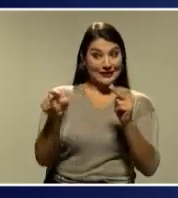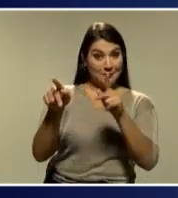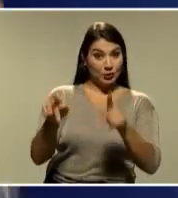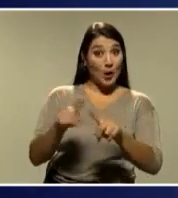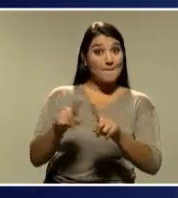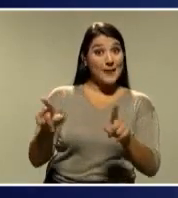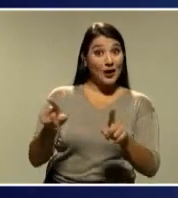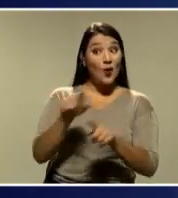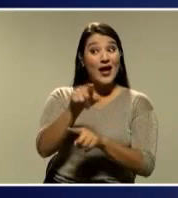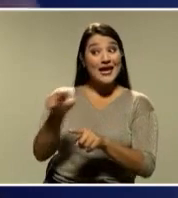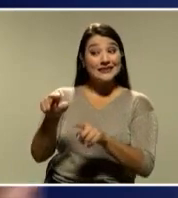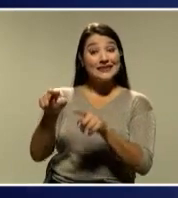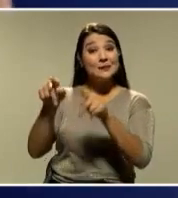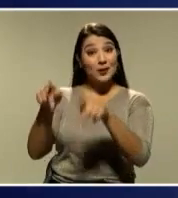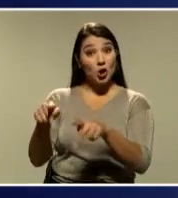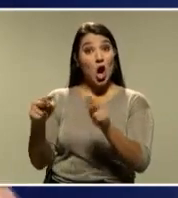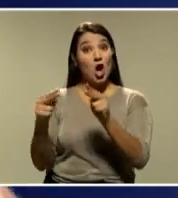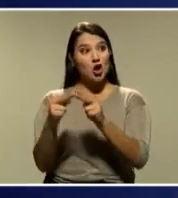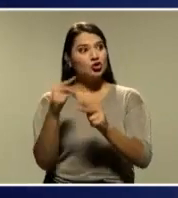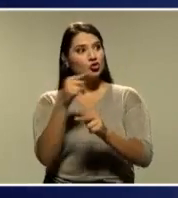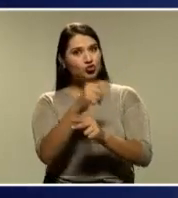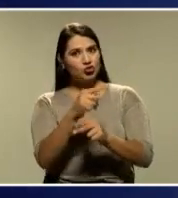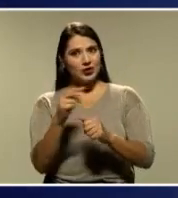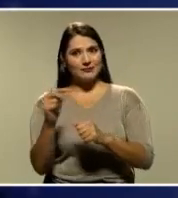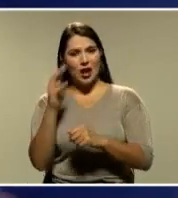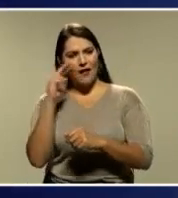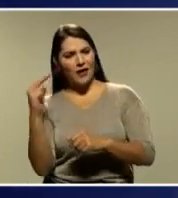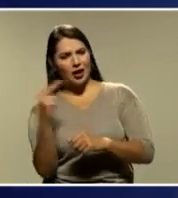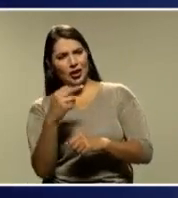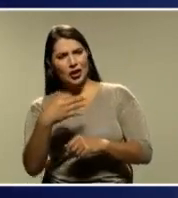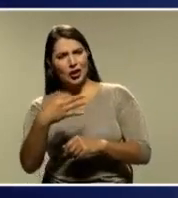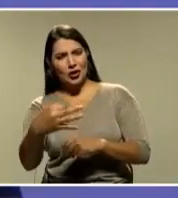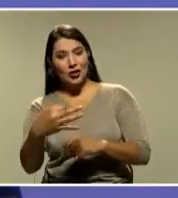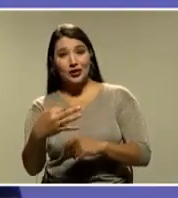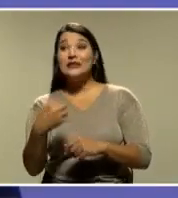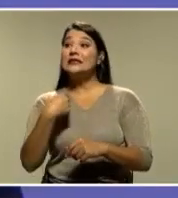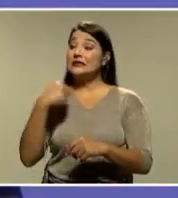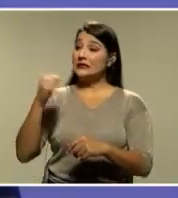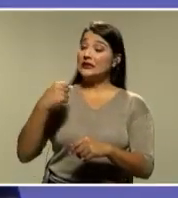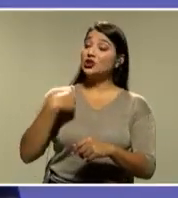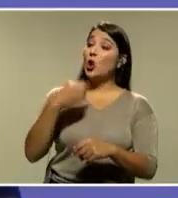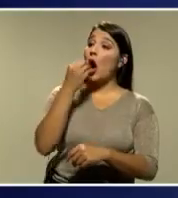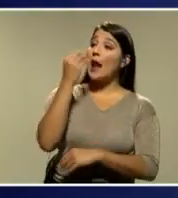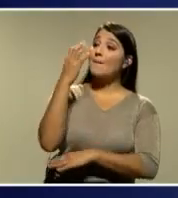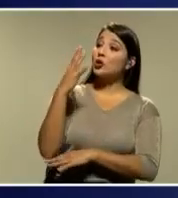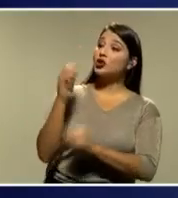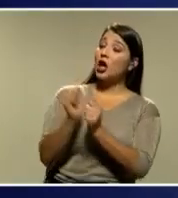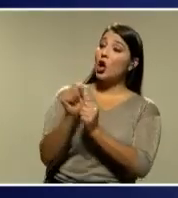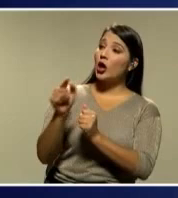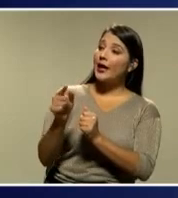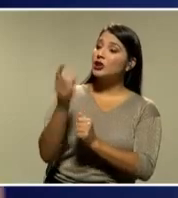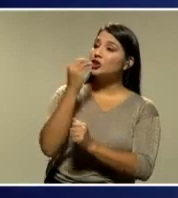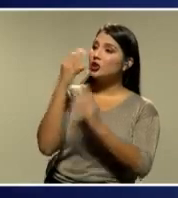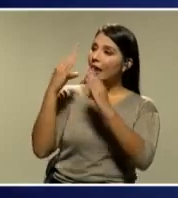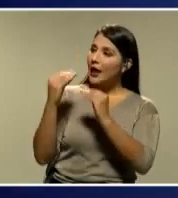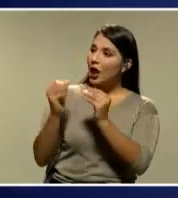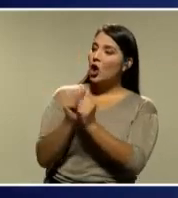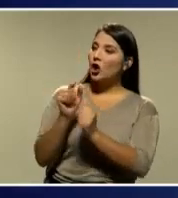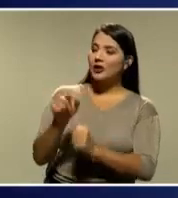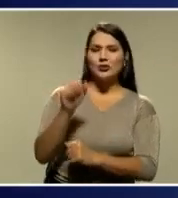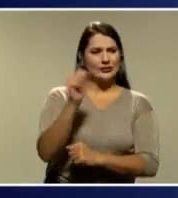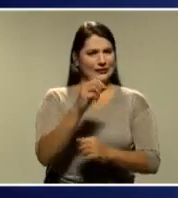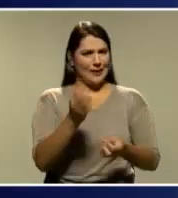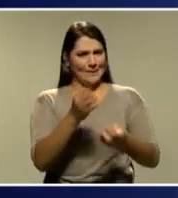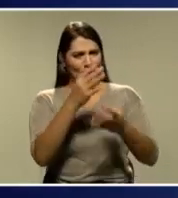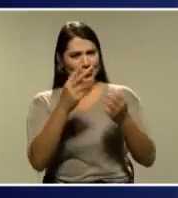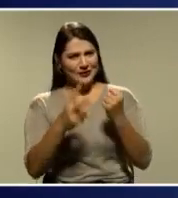a usted, que lo han visto diariamente, almuerza con ellos, almorzó con ellos, Almorcé con ellos, cené. cenó con ellos muchísimas veces, estuvo